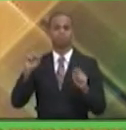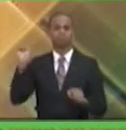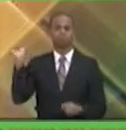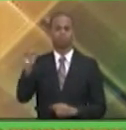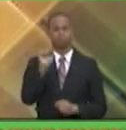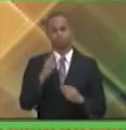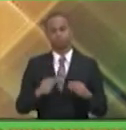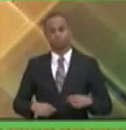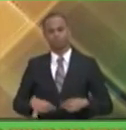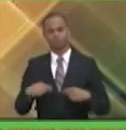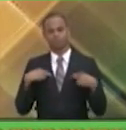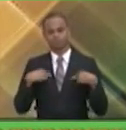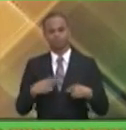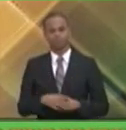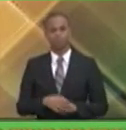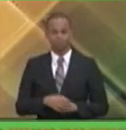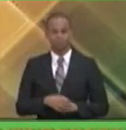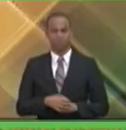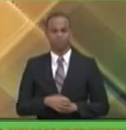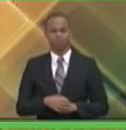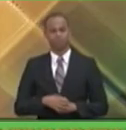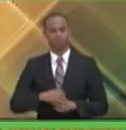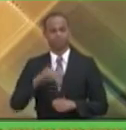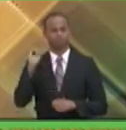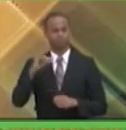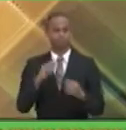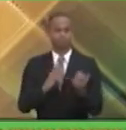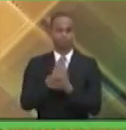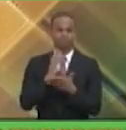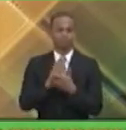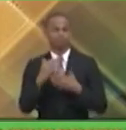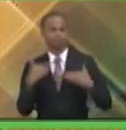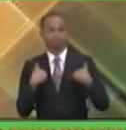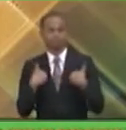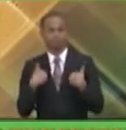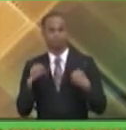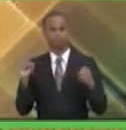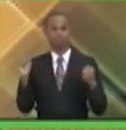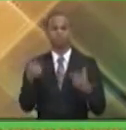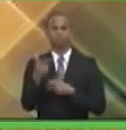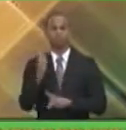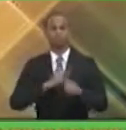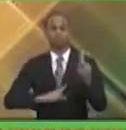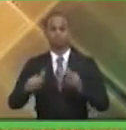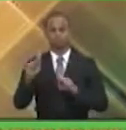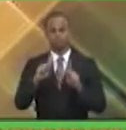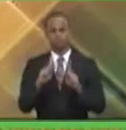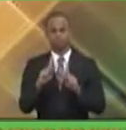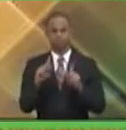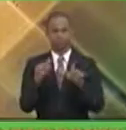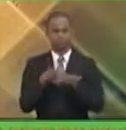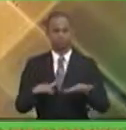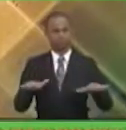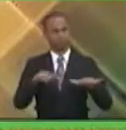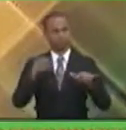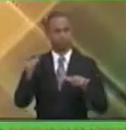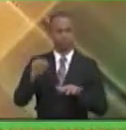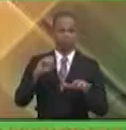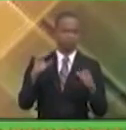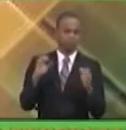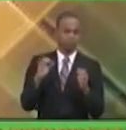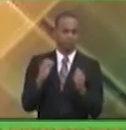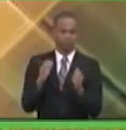la humanidad, así es, y del derecho que tienen todas las personas que tengan algún tipo,